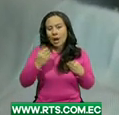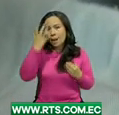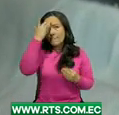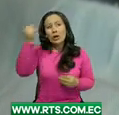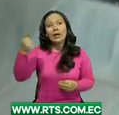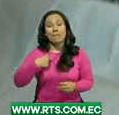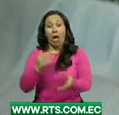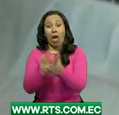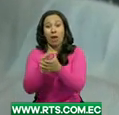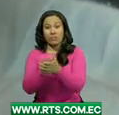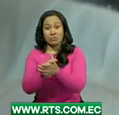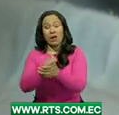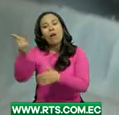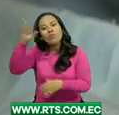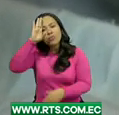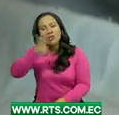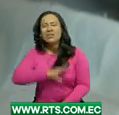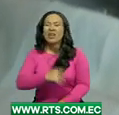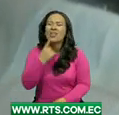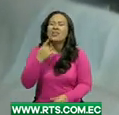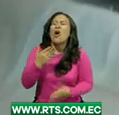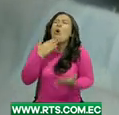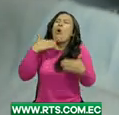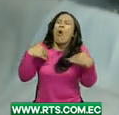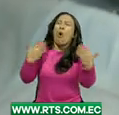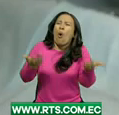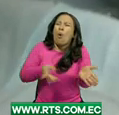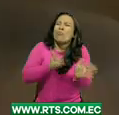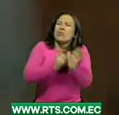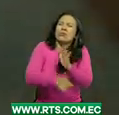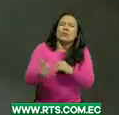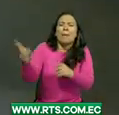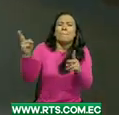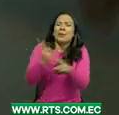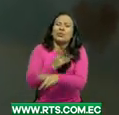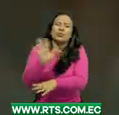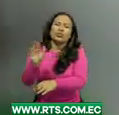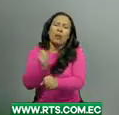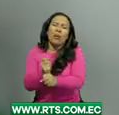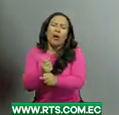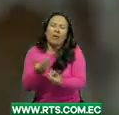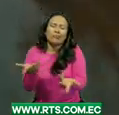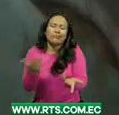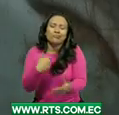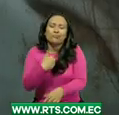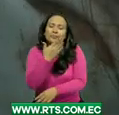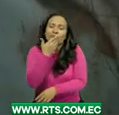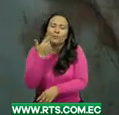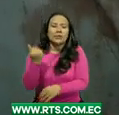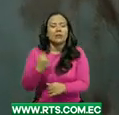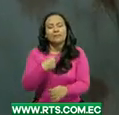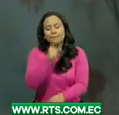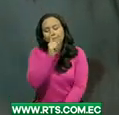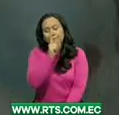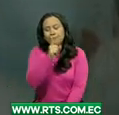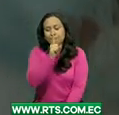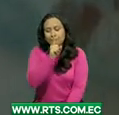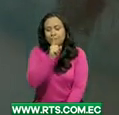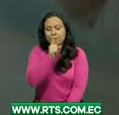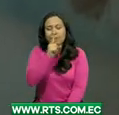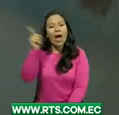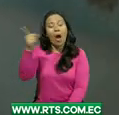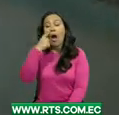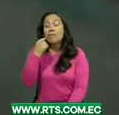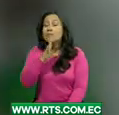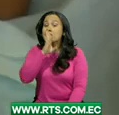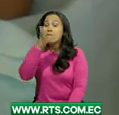él es policía, entonces yo decía que no, que le voy a perjudicar en su trabajo. Al parecer el funcionario policial le perseguía de manera continua. No era la